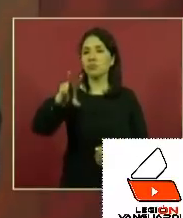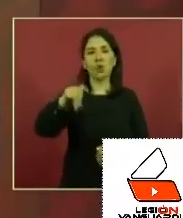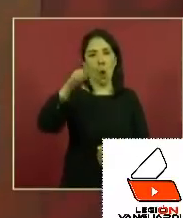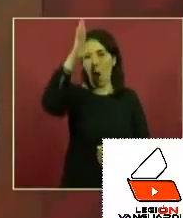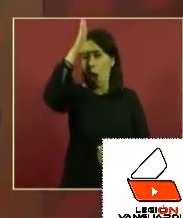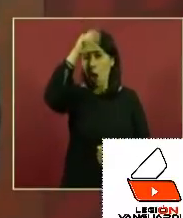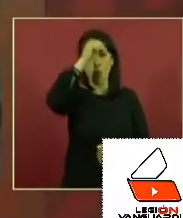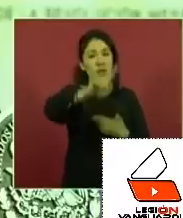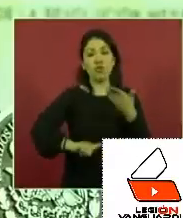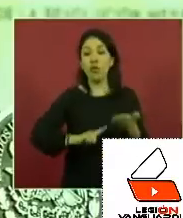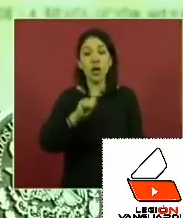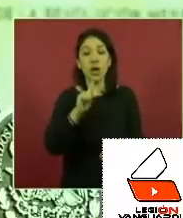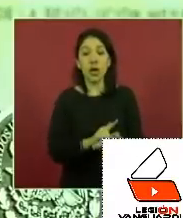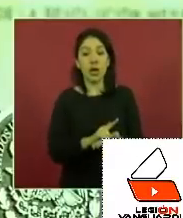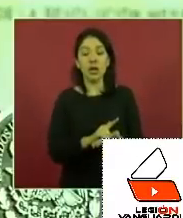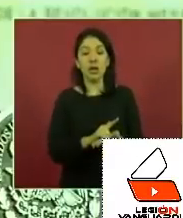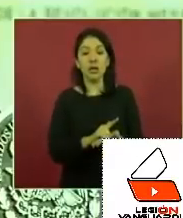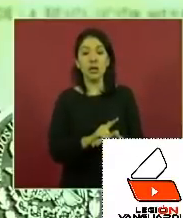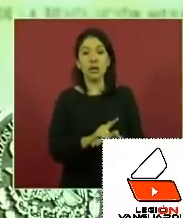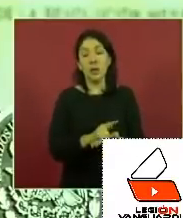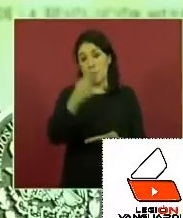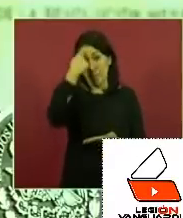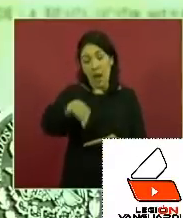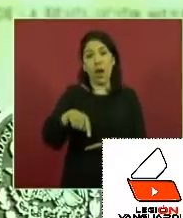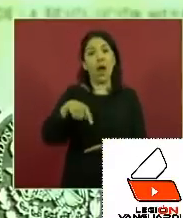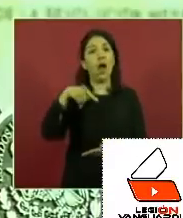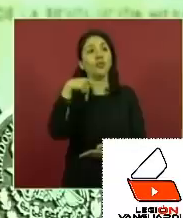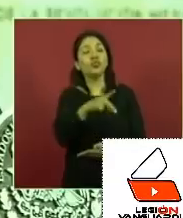el autoabasto